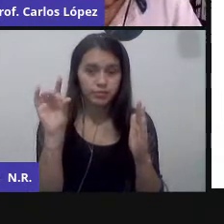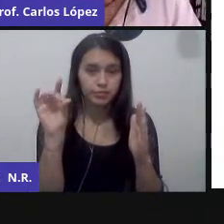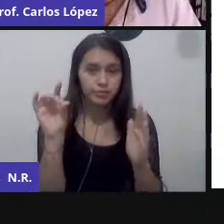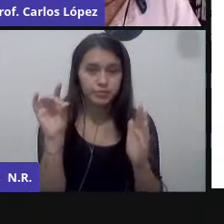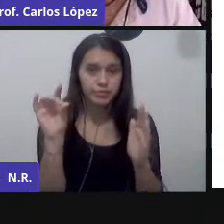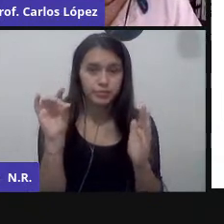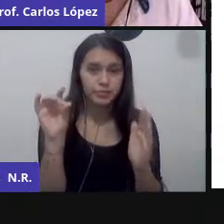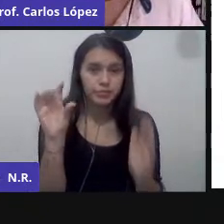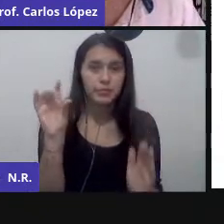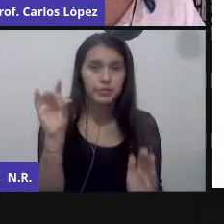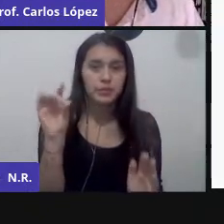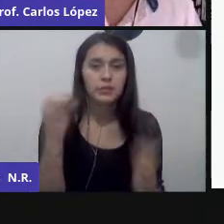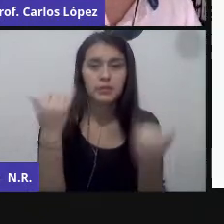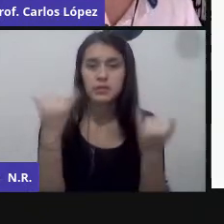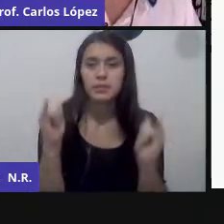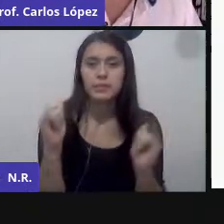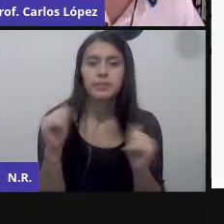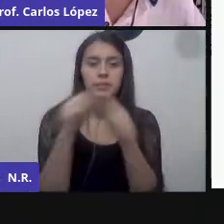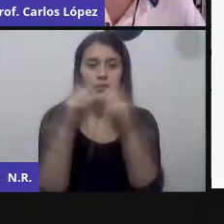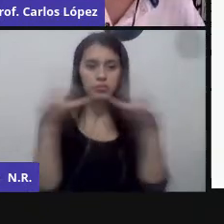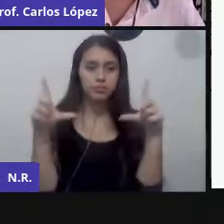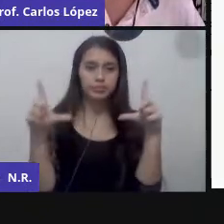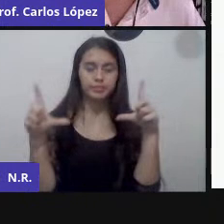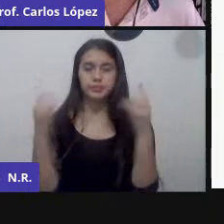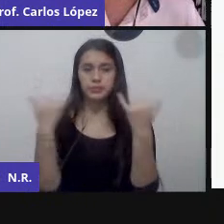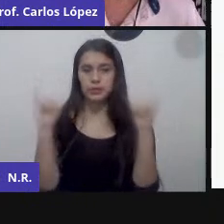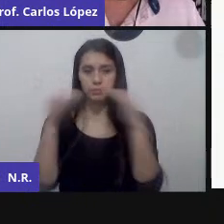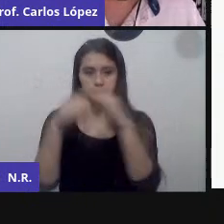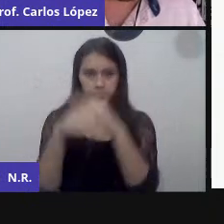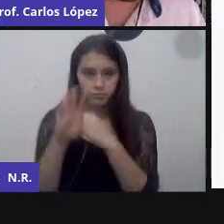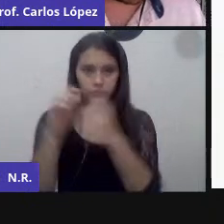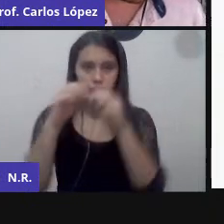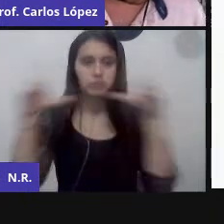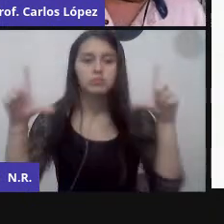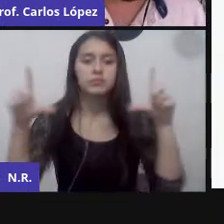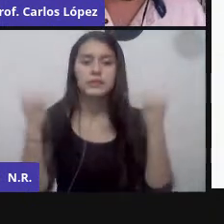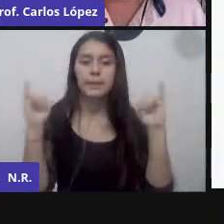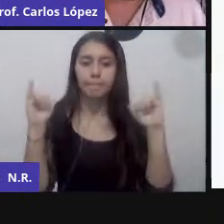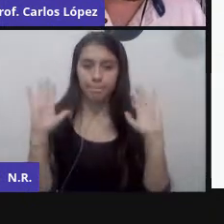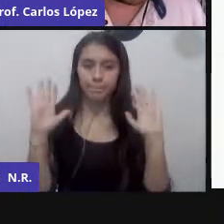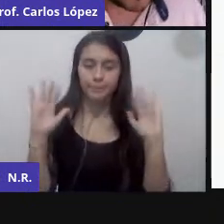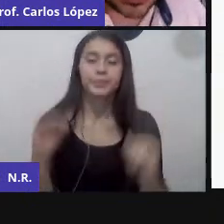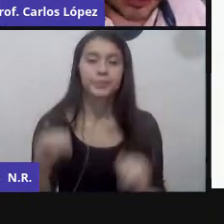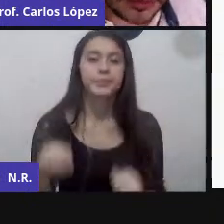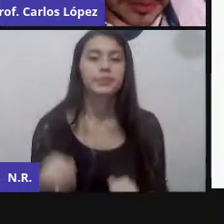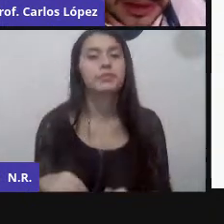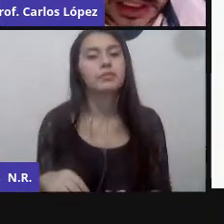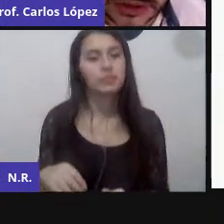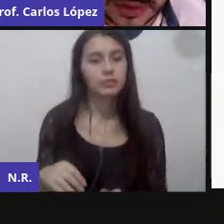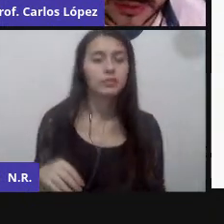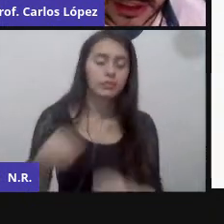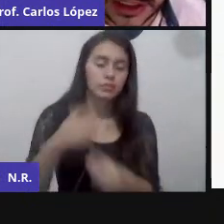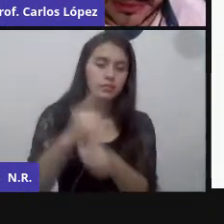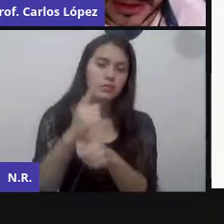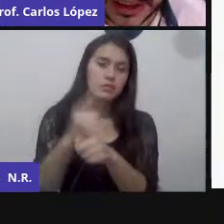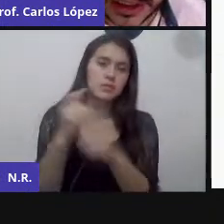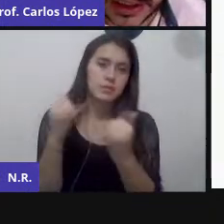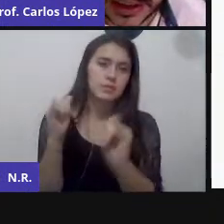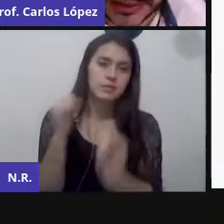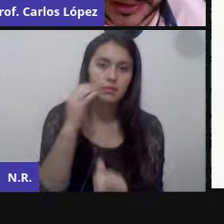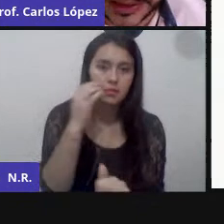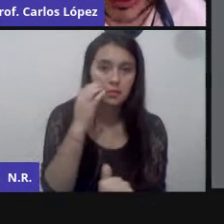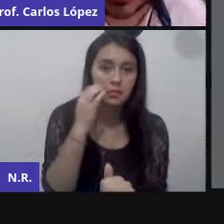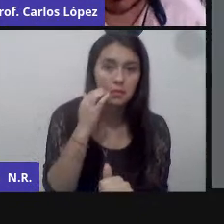copiamos, control B, ese es otro, y entramos. ¿Cierto? Correcto. Asumamos que aquí no hay